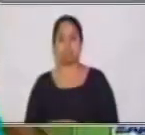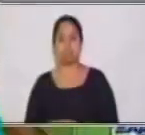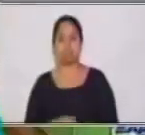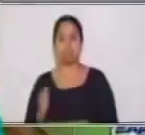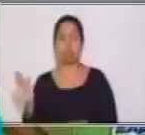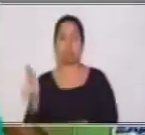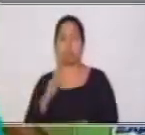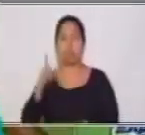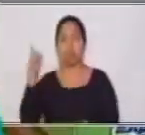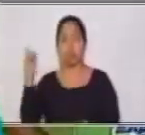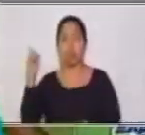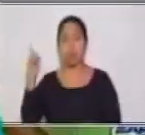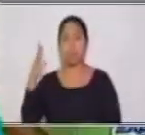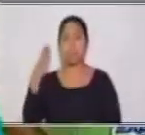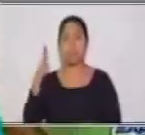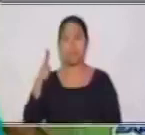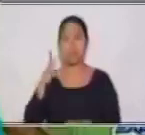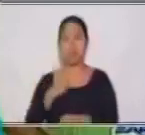Banco de Guatemala.